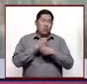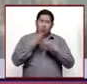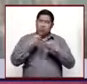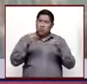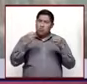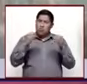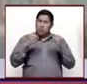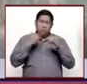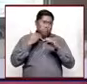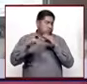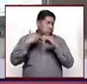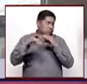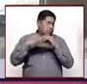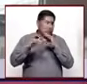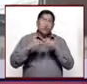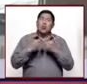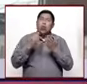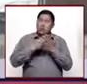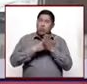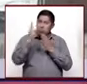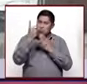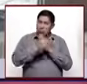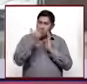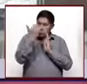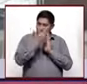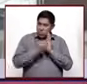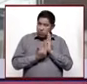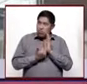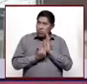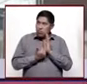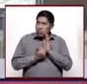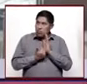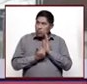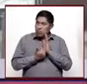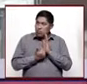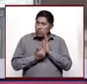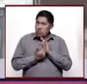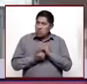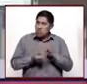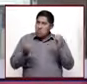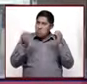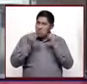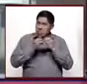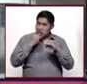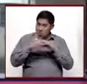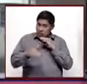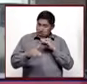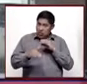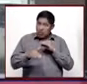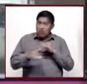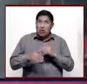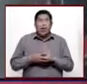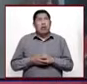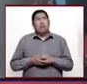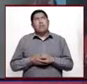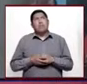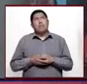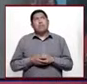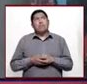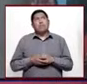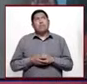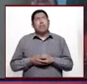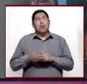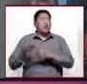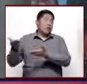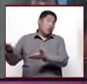de acuerdo a lo que se ha programado de todos los días. ¿Se anunció que se van a incrementar los volúmenes o cuánto está llegando a los volúmenes? El producto que está